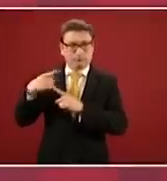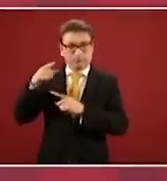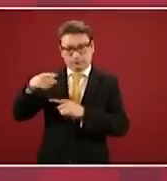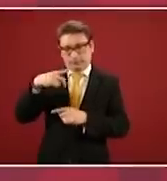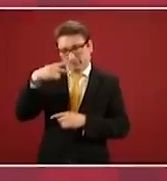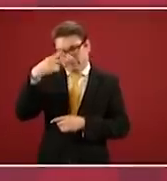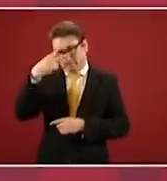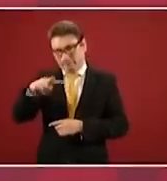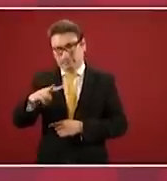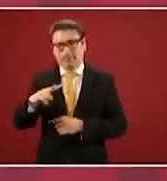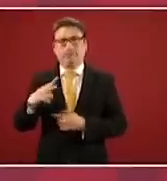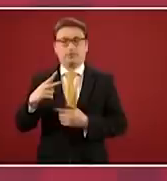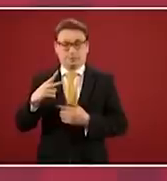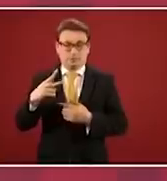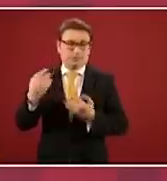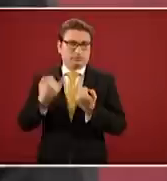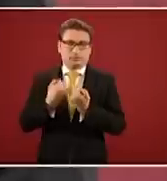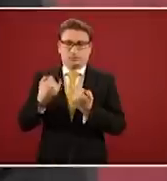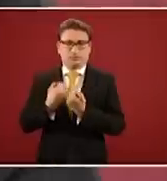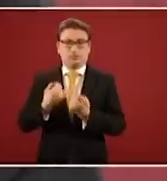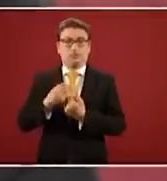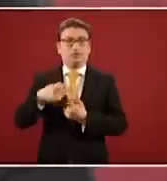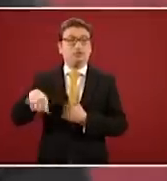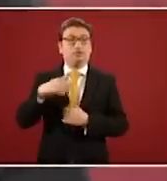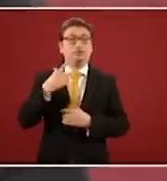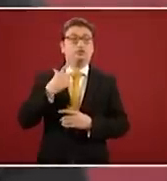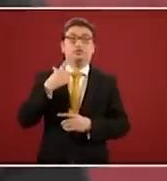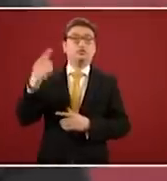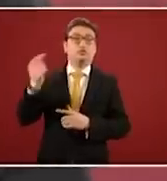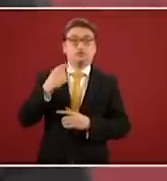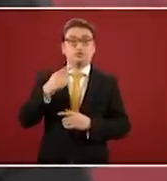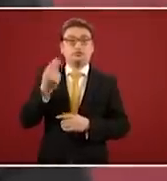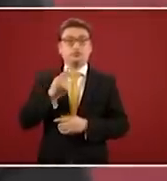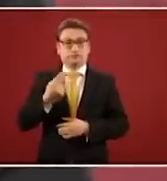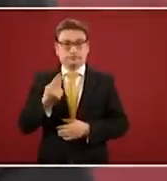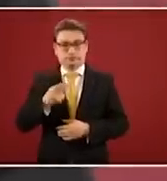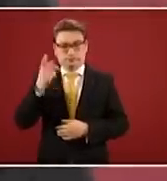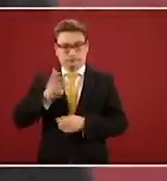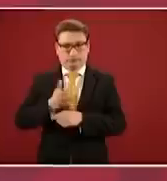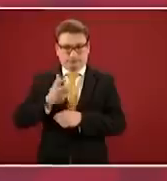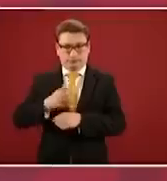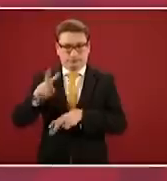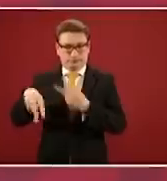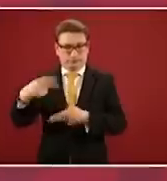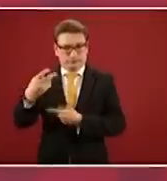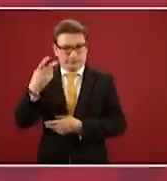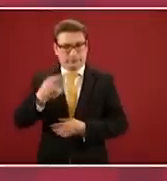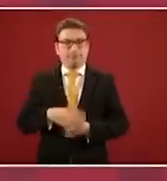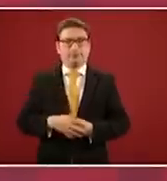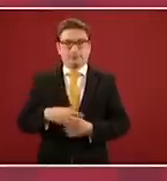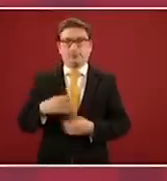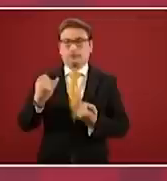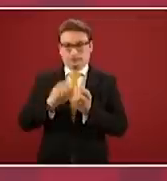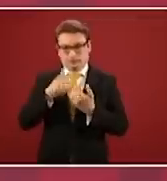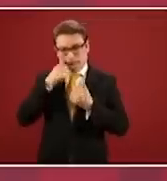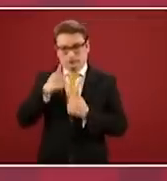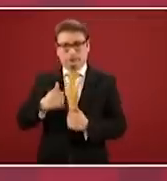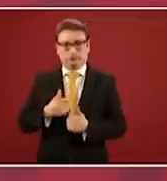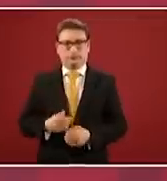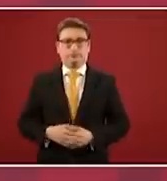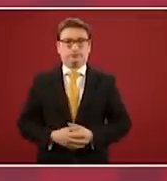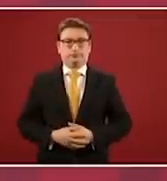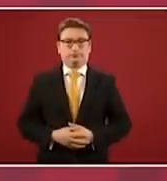los que se fueron por necesidad a buscarse la vida a Estados Unidos. Entonces, vamos a atenderlo ahora